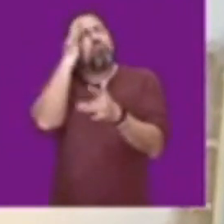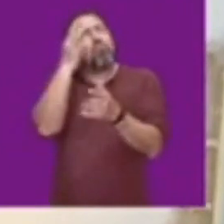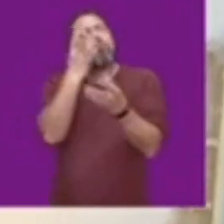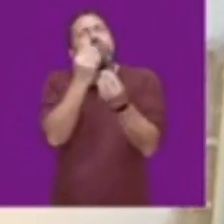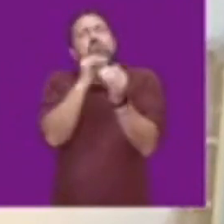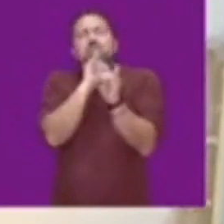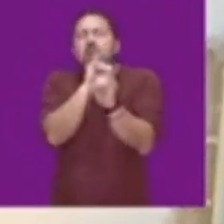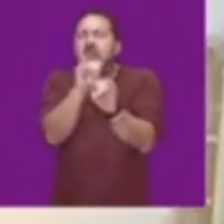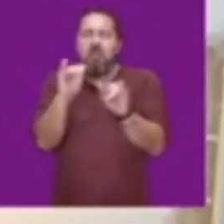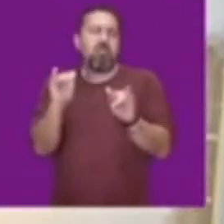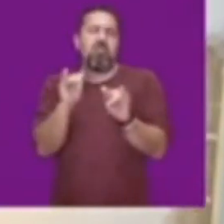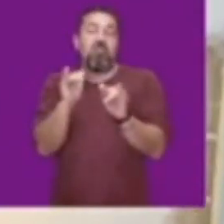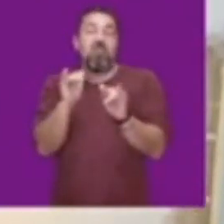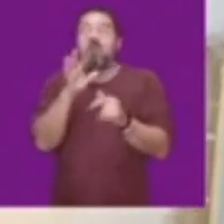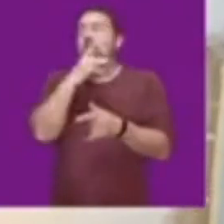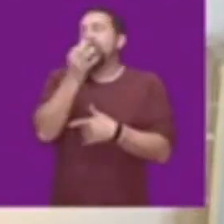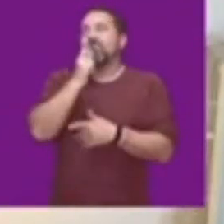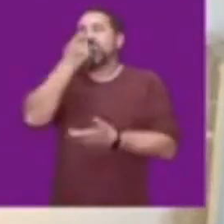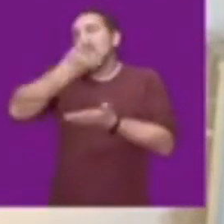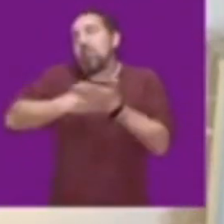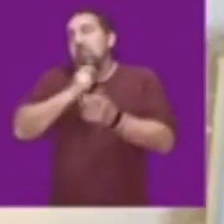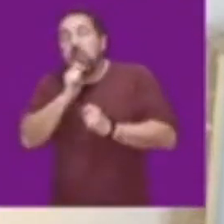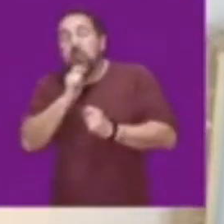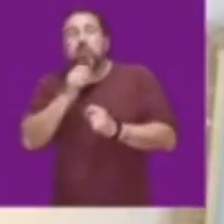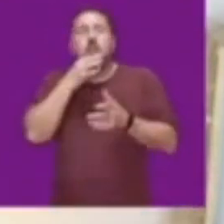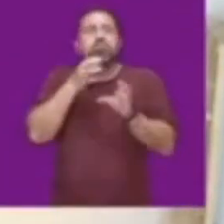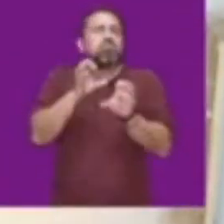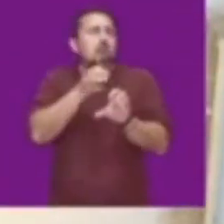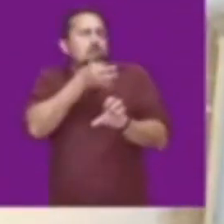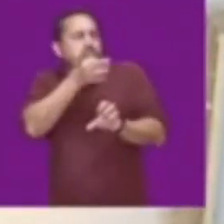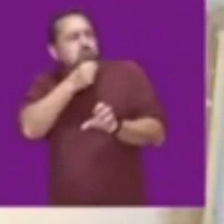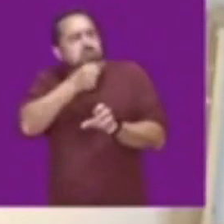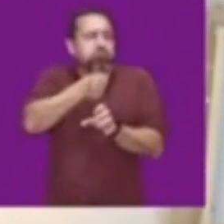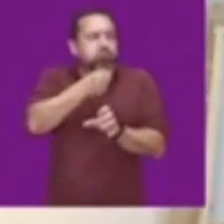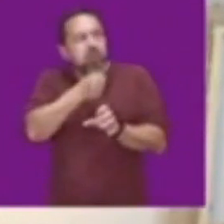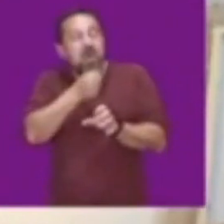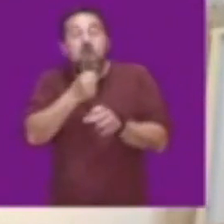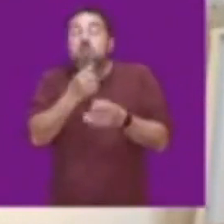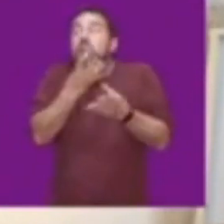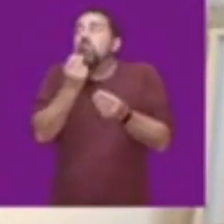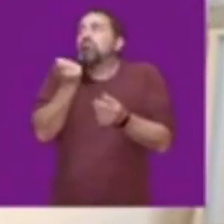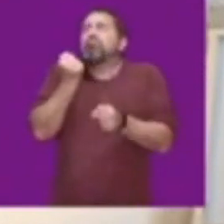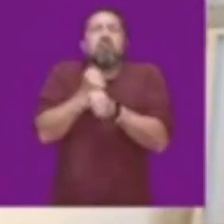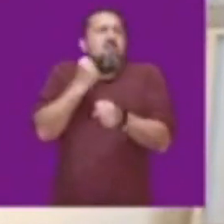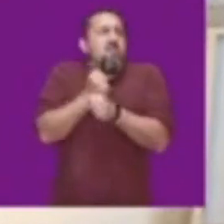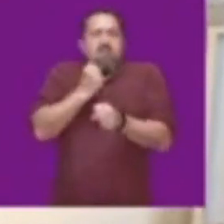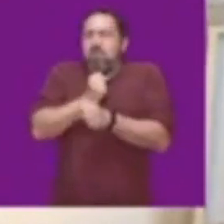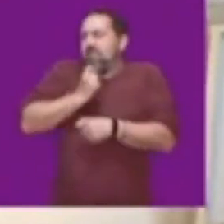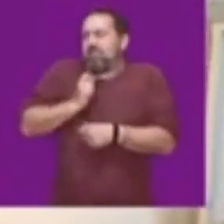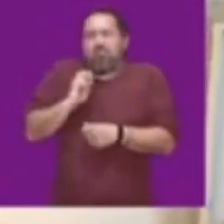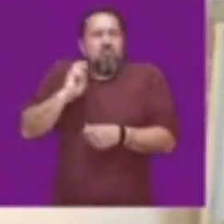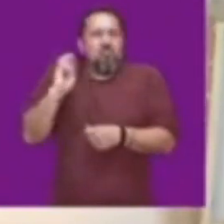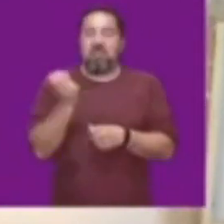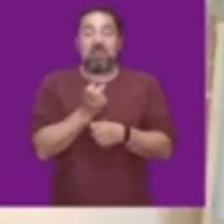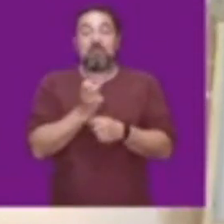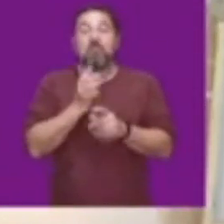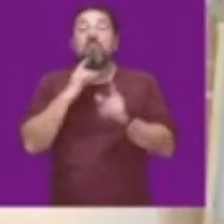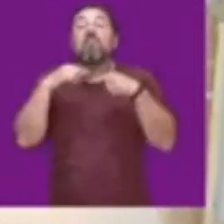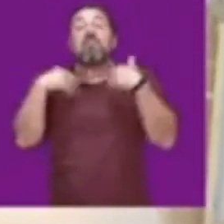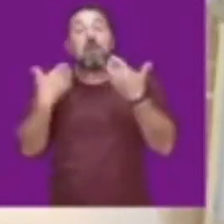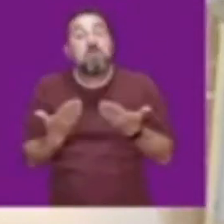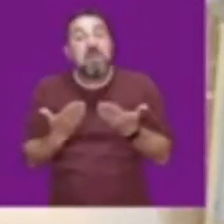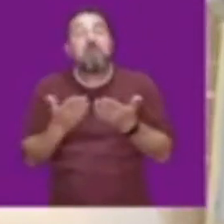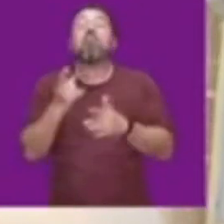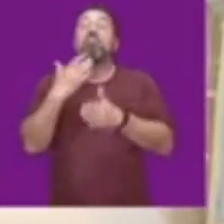muchísimas ilusiones por ser algunos periodistas, algunos locutores, algunos, bueno, un montón de profesiones. Y que además